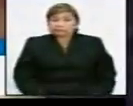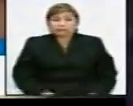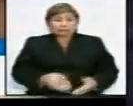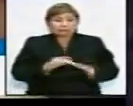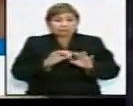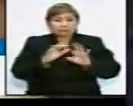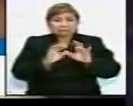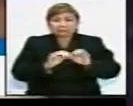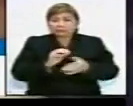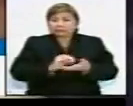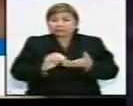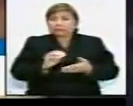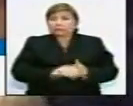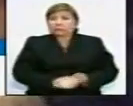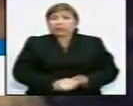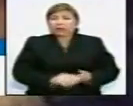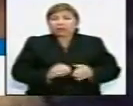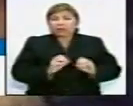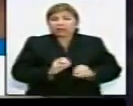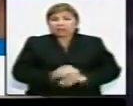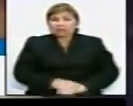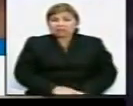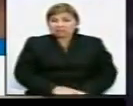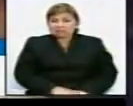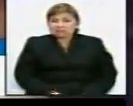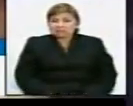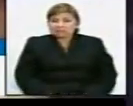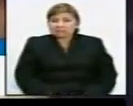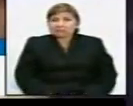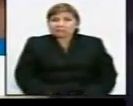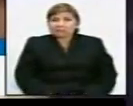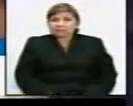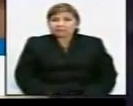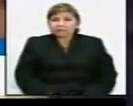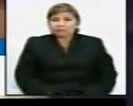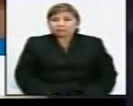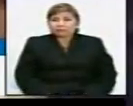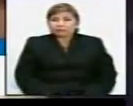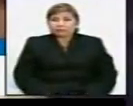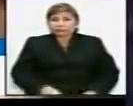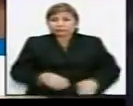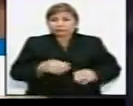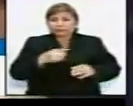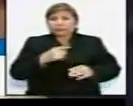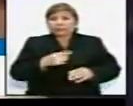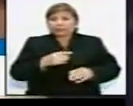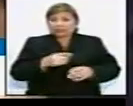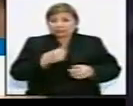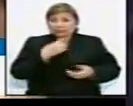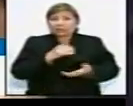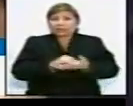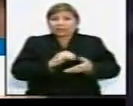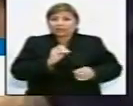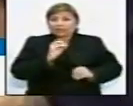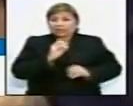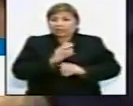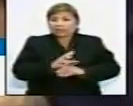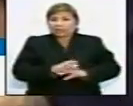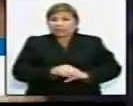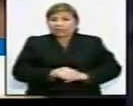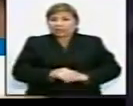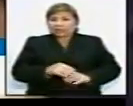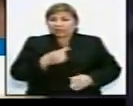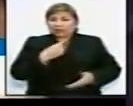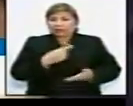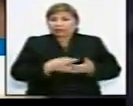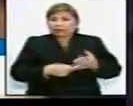manuscrito con las anotaciones de lo que estamos trabajando. Es esto intención de quien habla presentar el reglamento